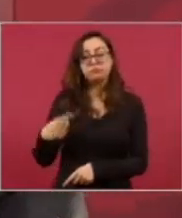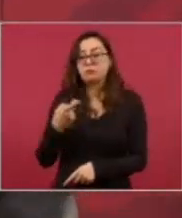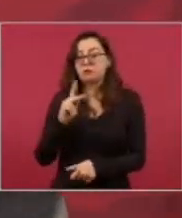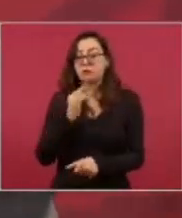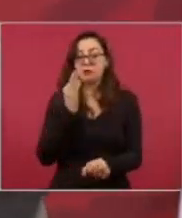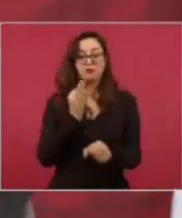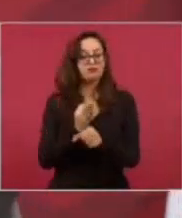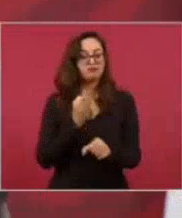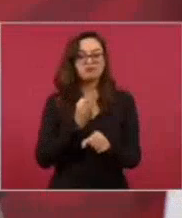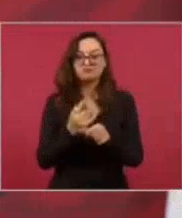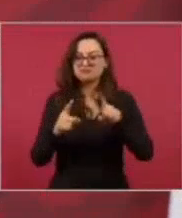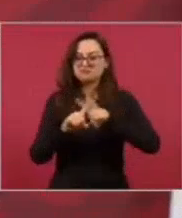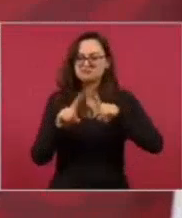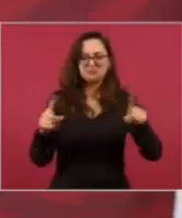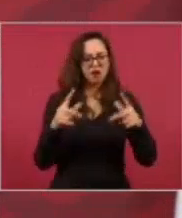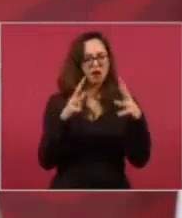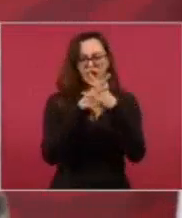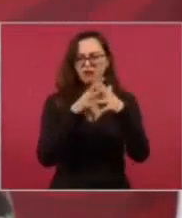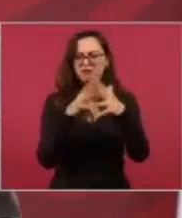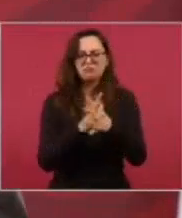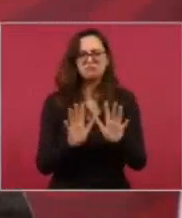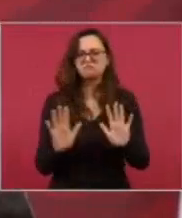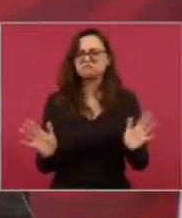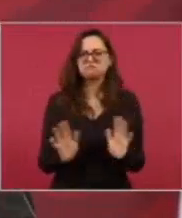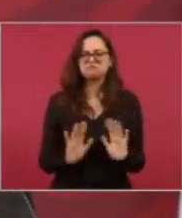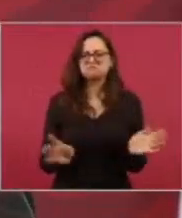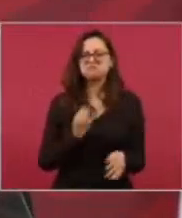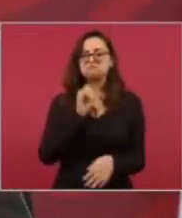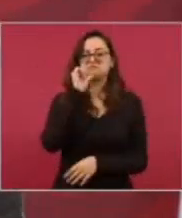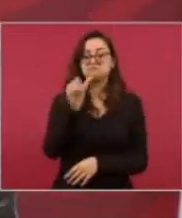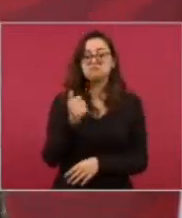en paz y